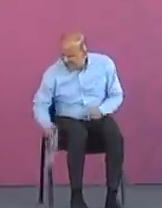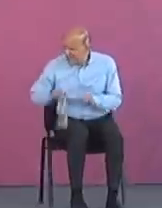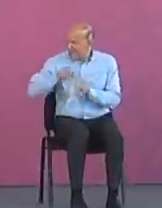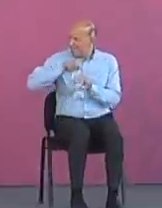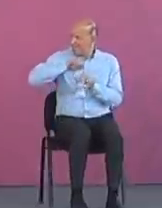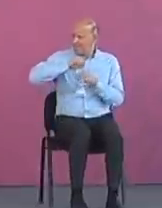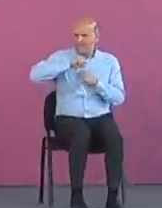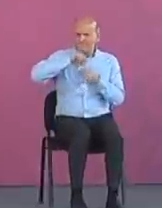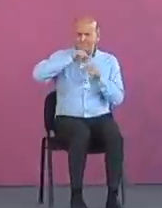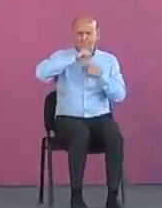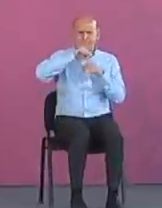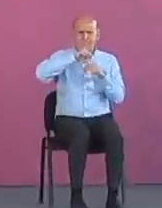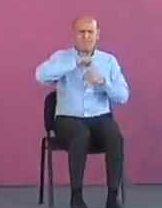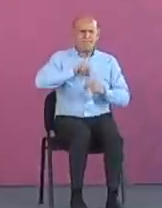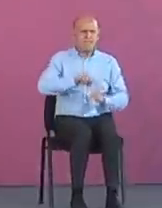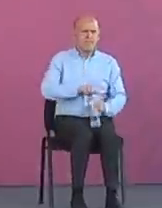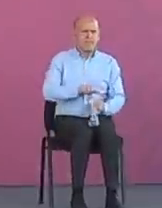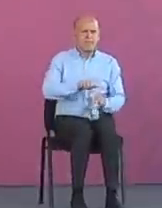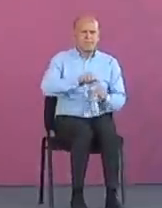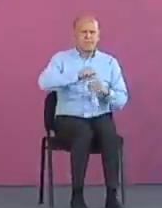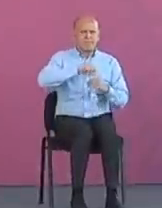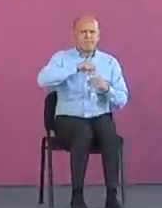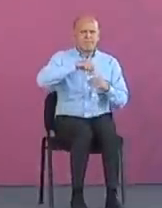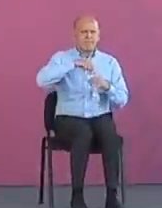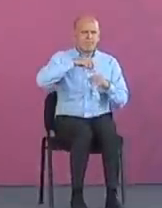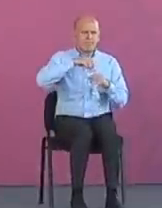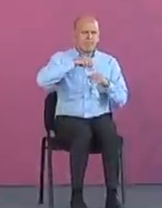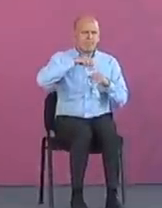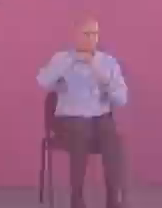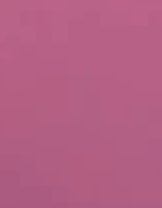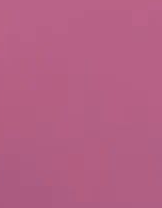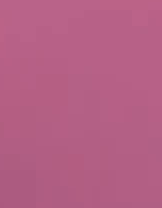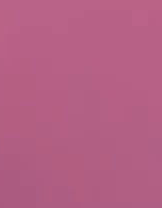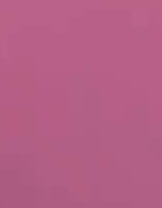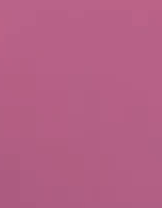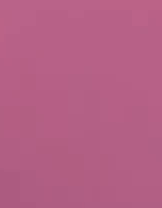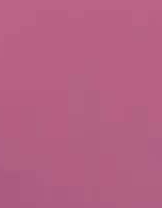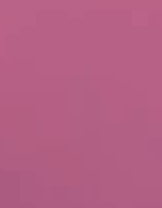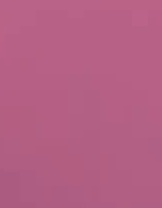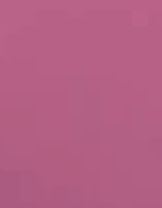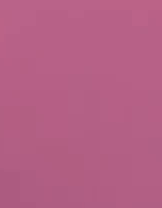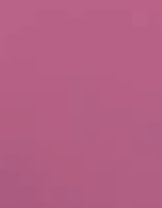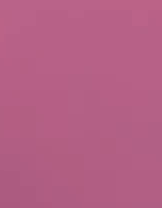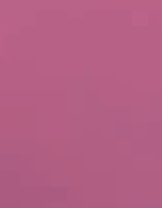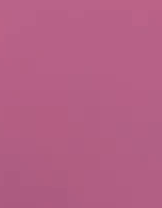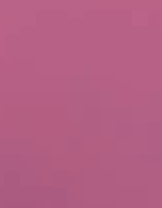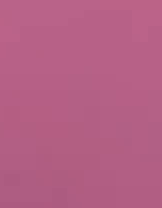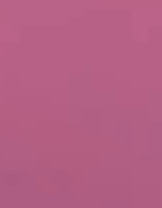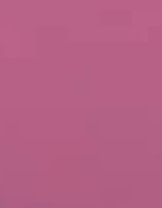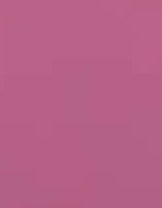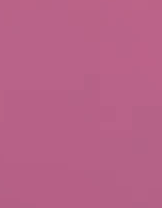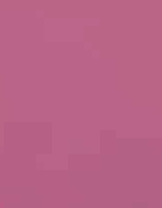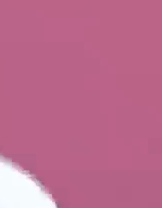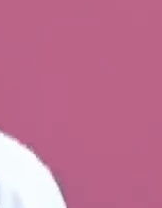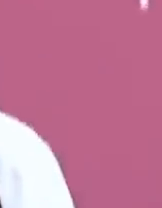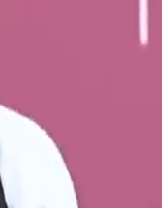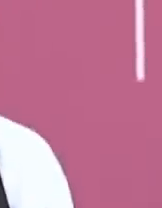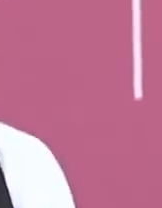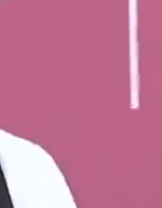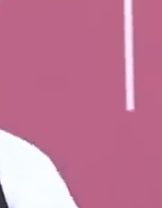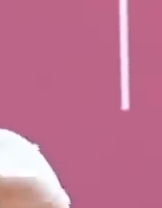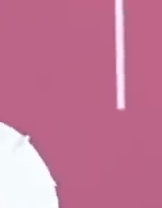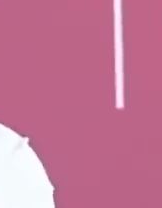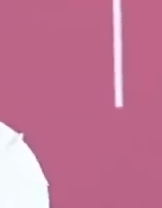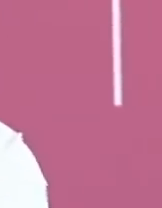las 24 horas del día, los 35 días del año. Como vemos, el presidente de México